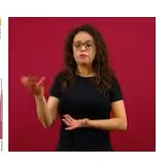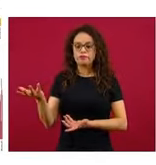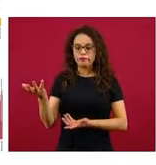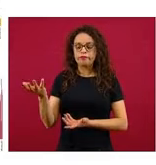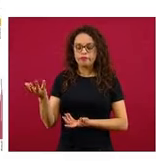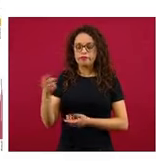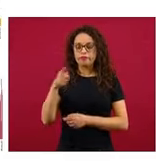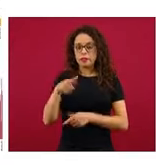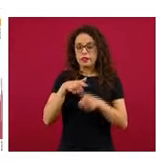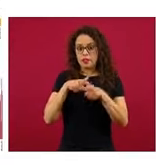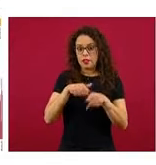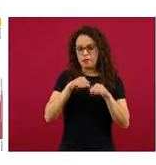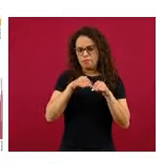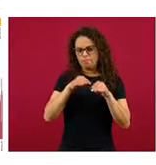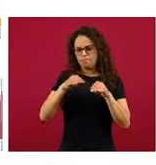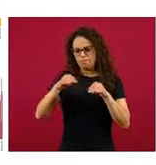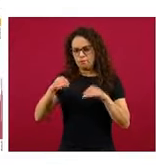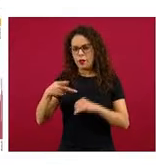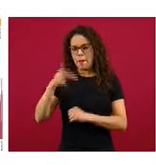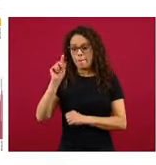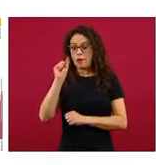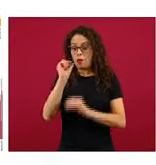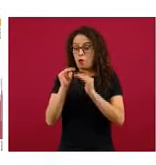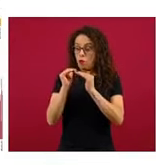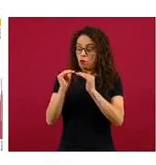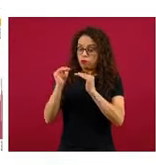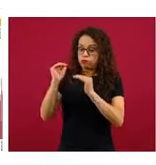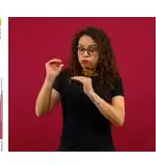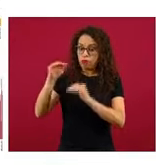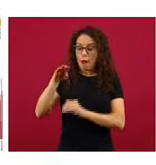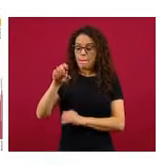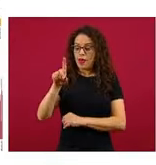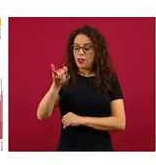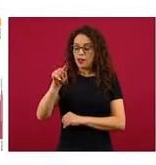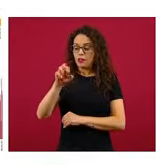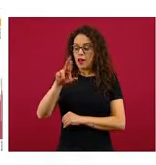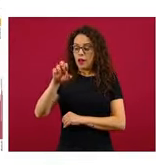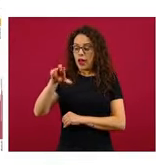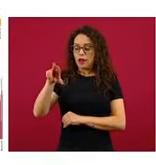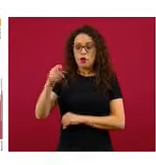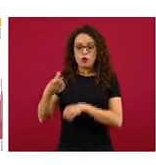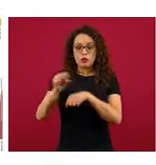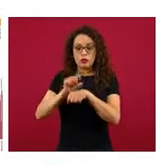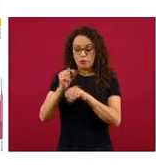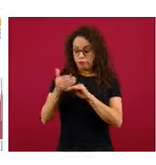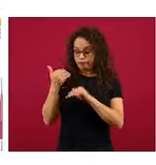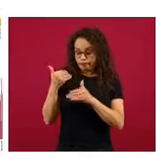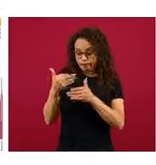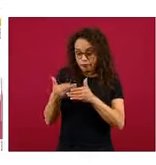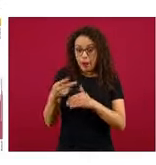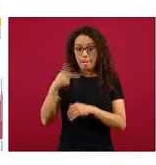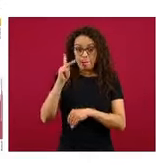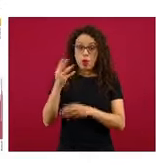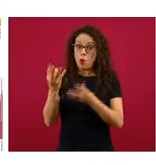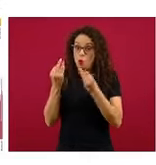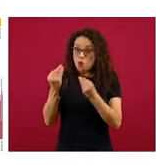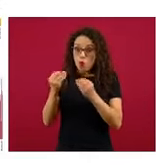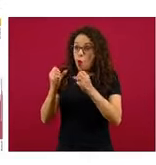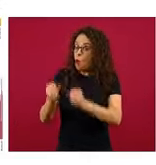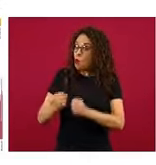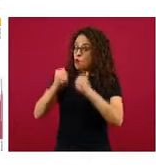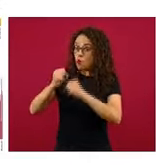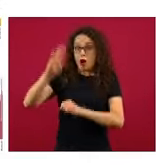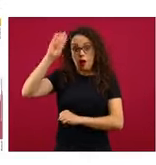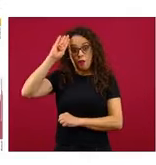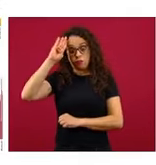Mediterráneo Oriental también lo veíamos incrementar en las últimas semanas, pero lógicamente no tanto o no con la misma